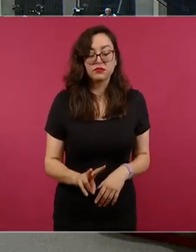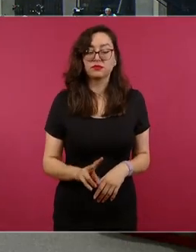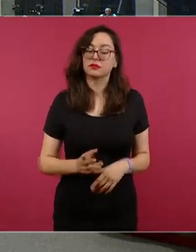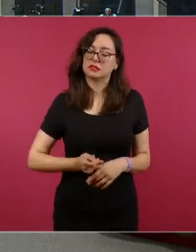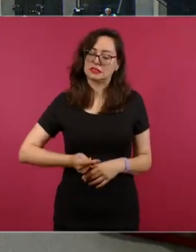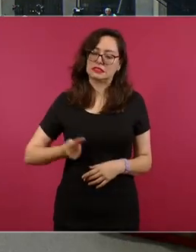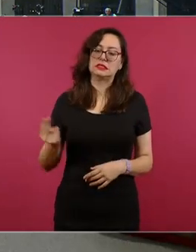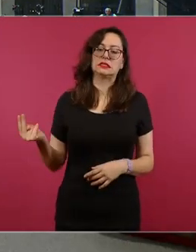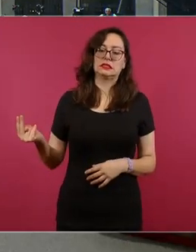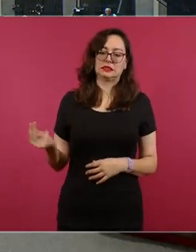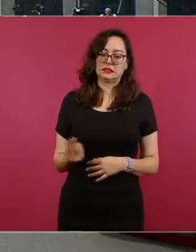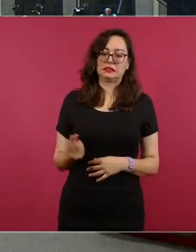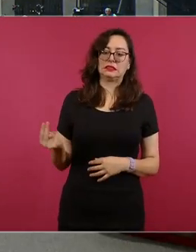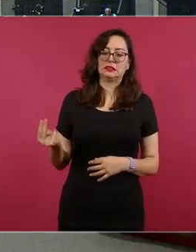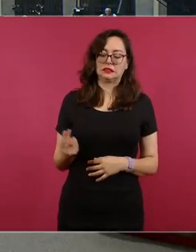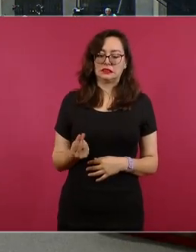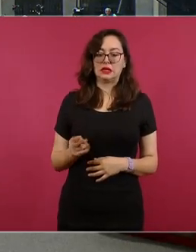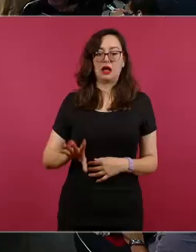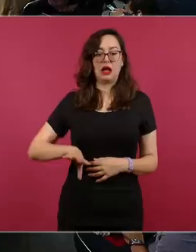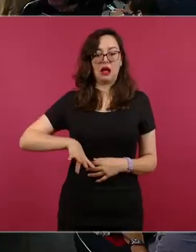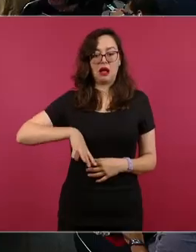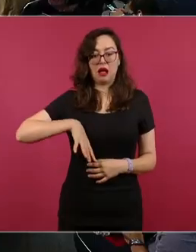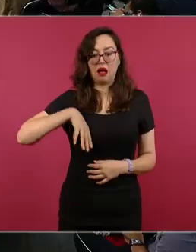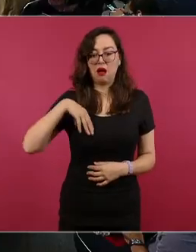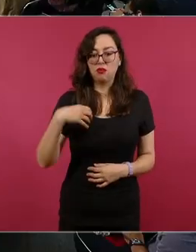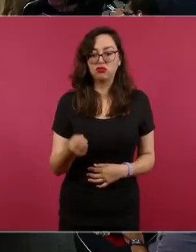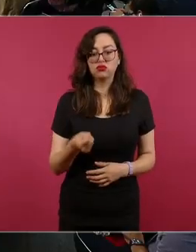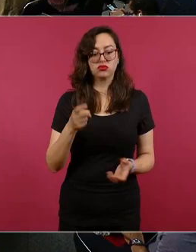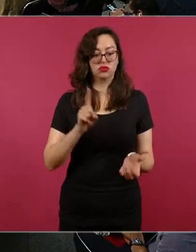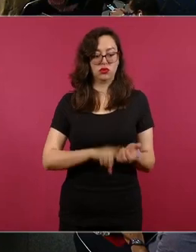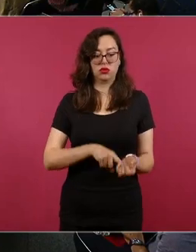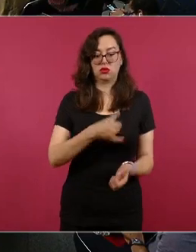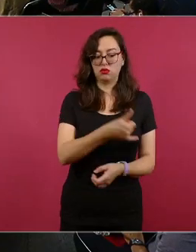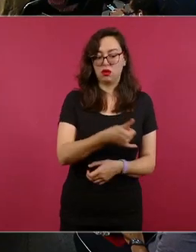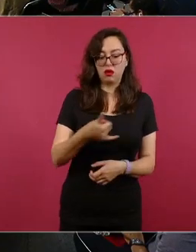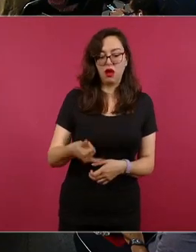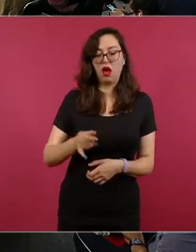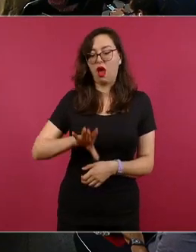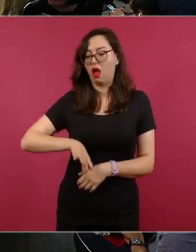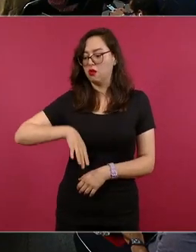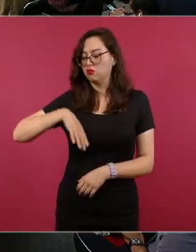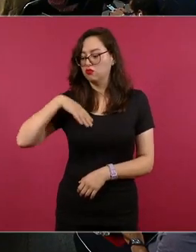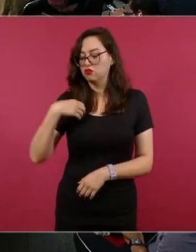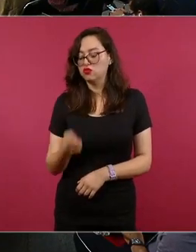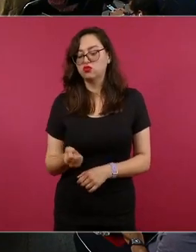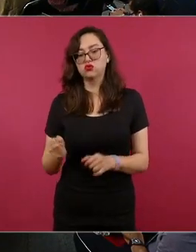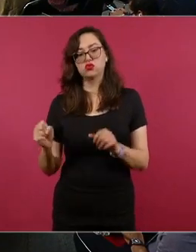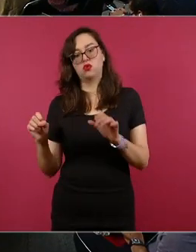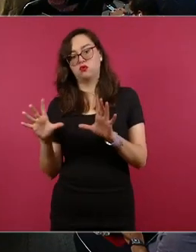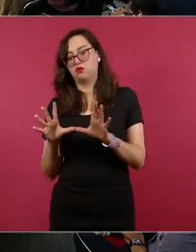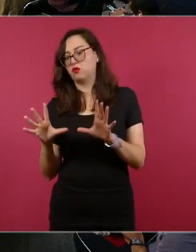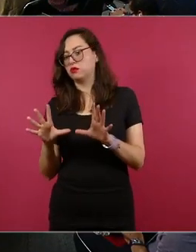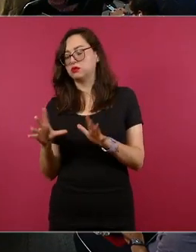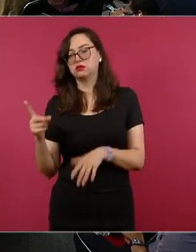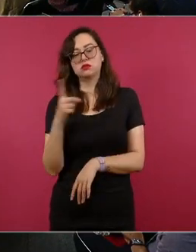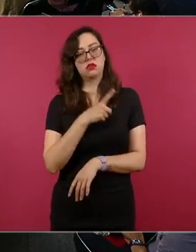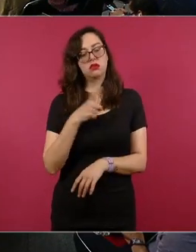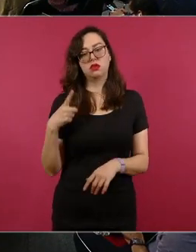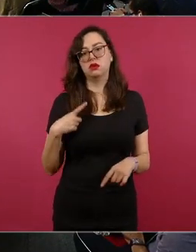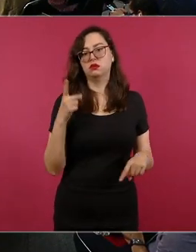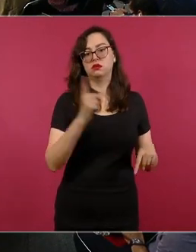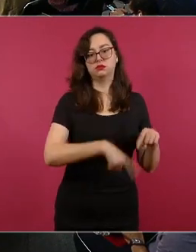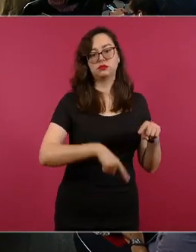urgente. Es hora de poner fin al abuso en el Infonavit y en el Foviste y garantizar un futuro justo y próspero para cada uno de nuestros